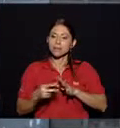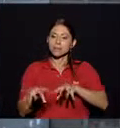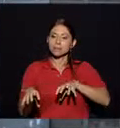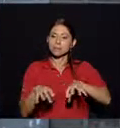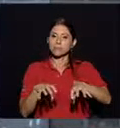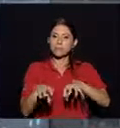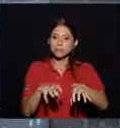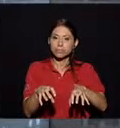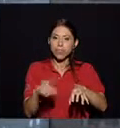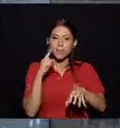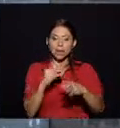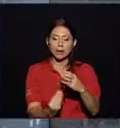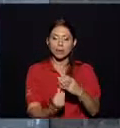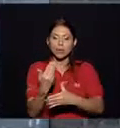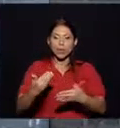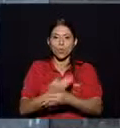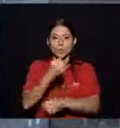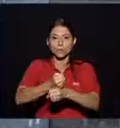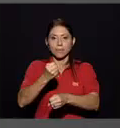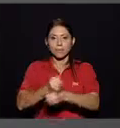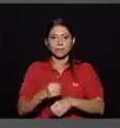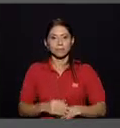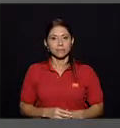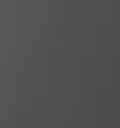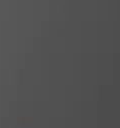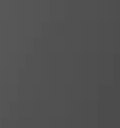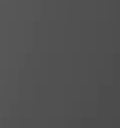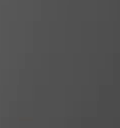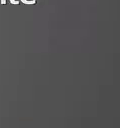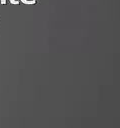la creación de nuevos empleos a lo largo del año.